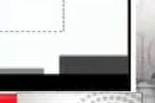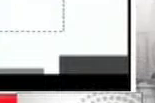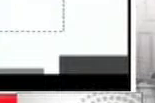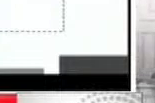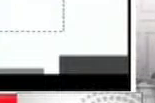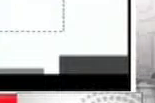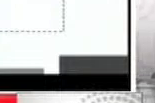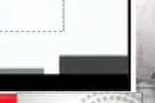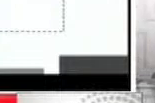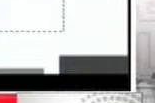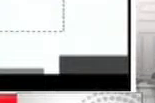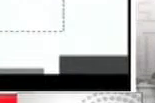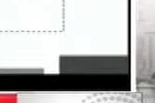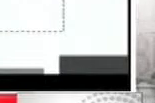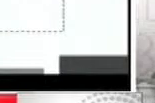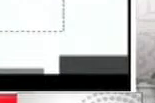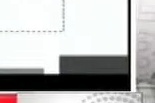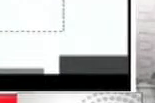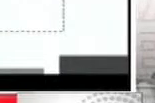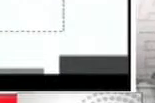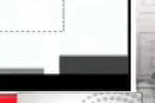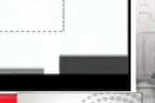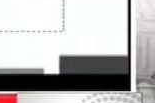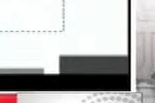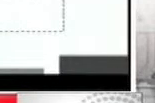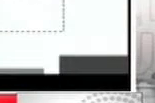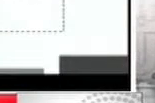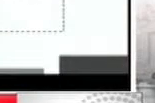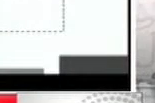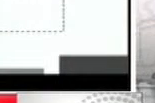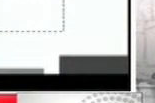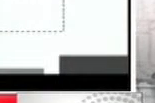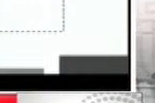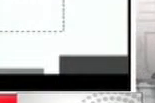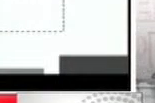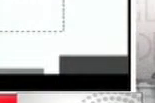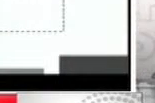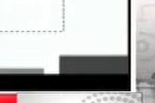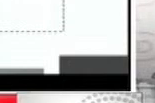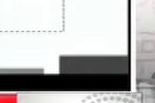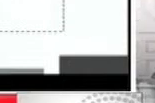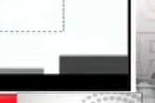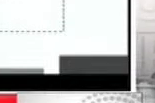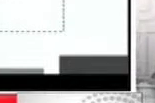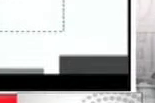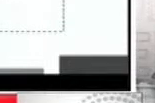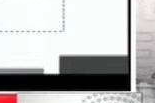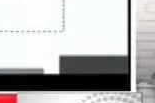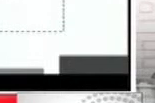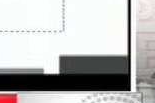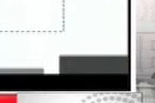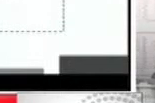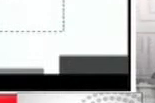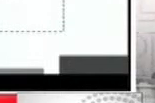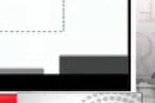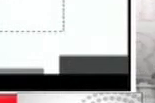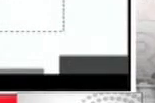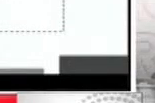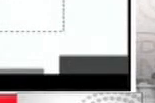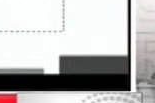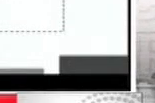mejorar los niveles de contención y mejorar la capacidad operativa de los distintos